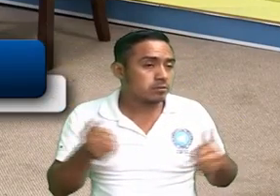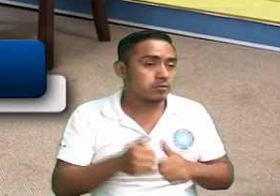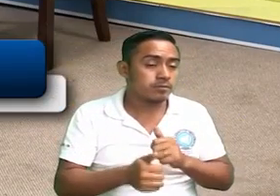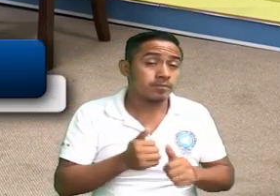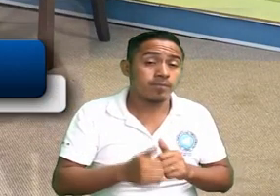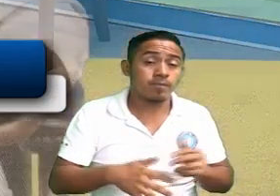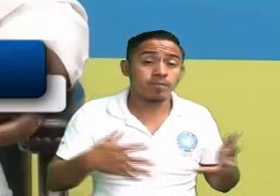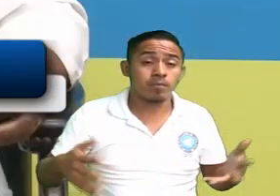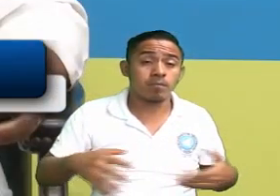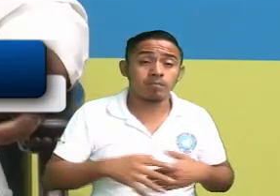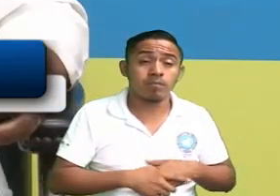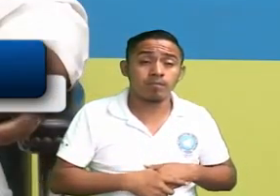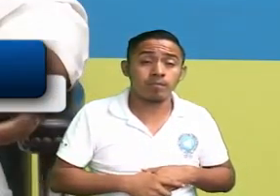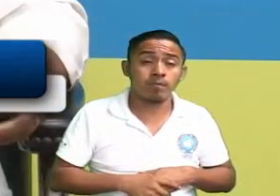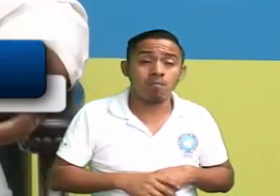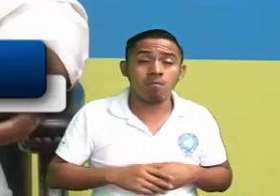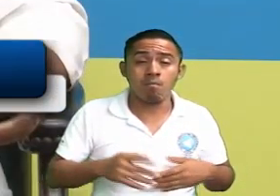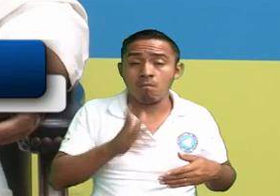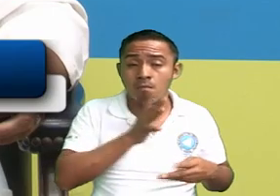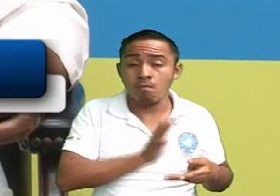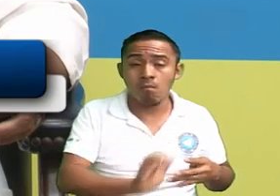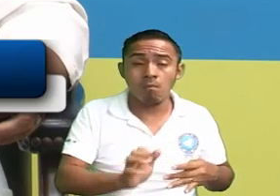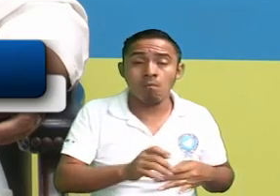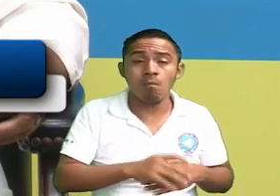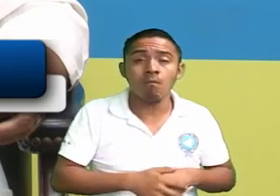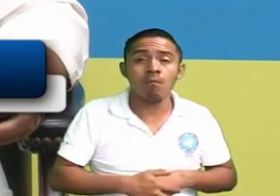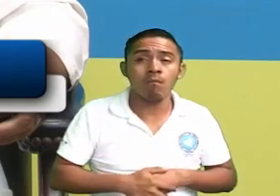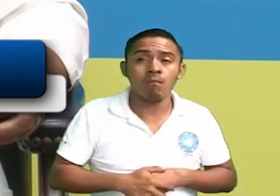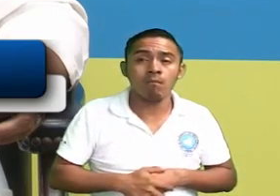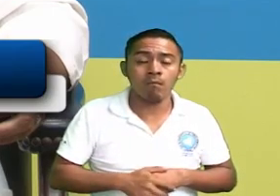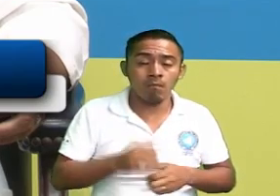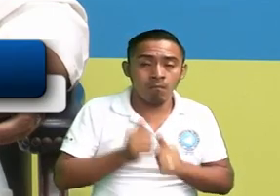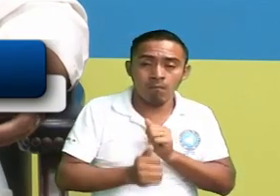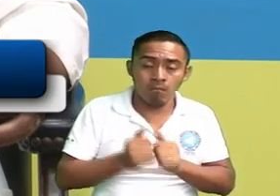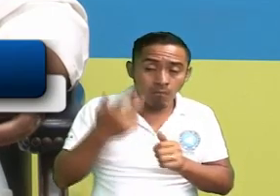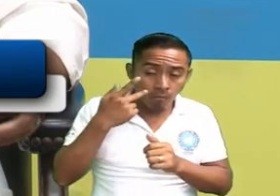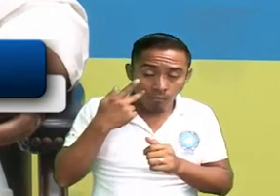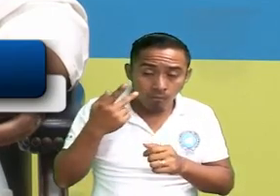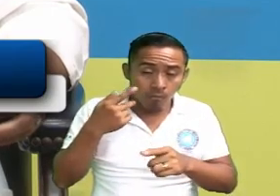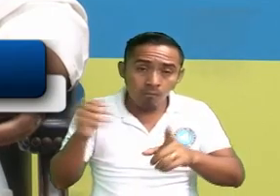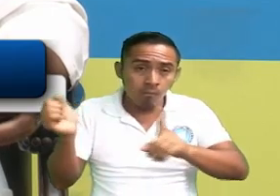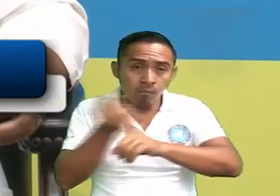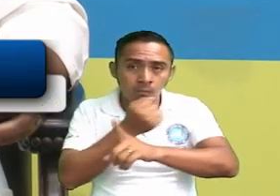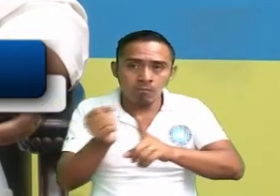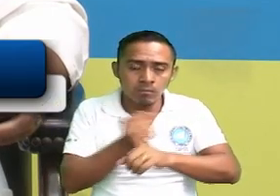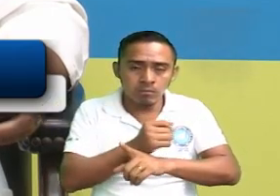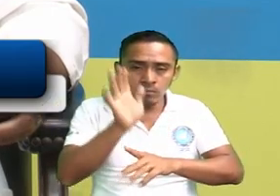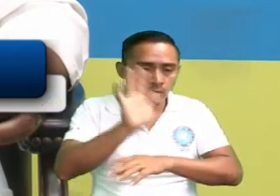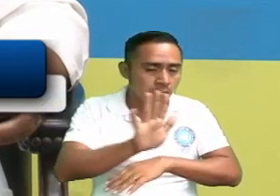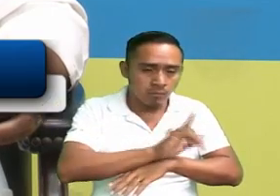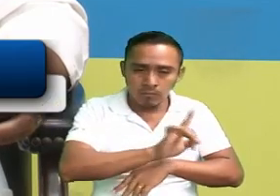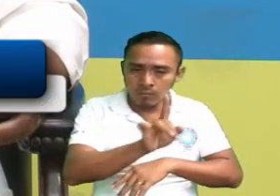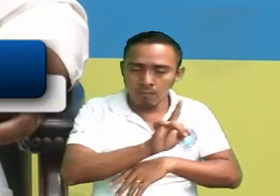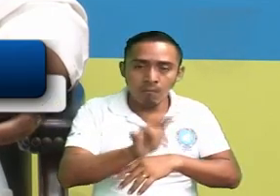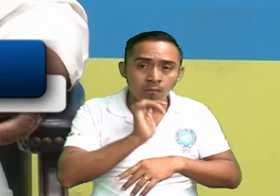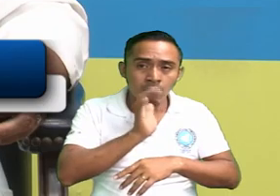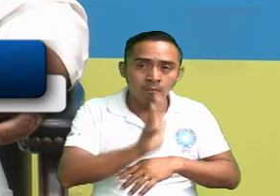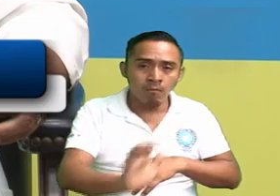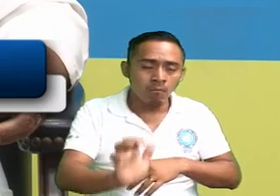a decir palabras que no son debidas. Ellos pronuncian las cosas que ellos son una